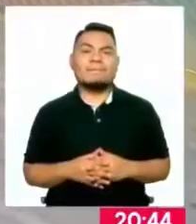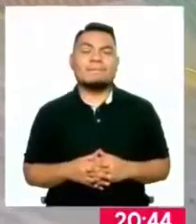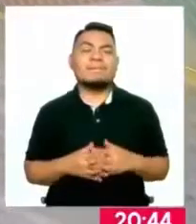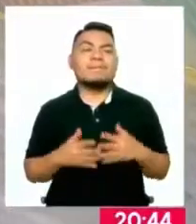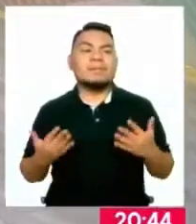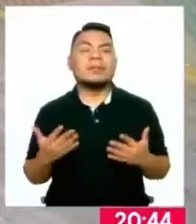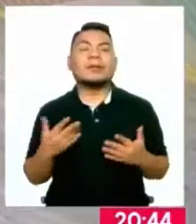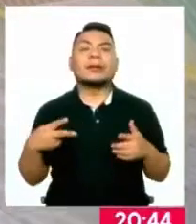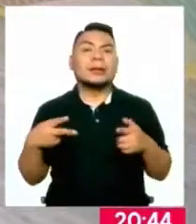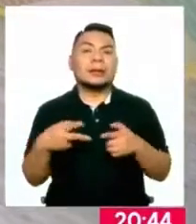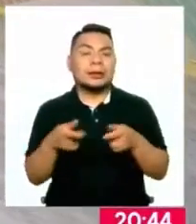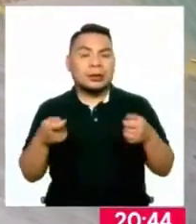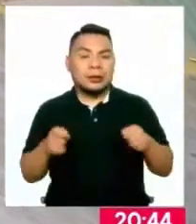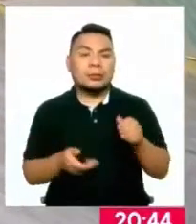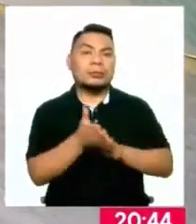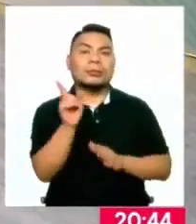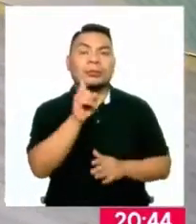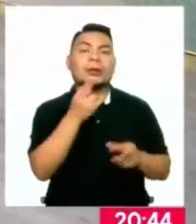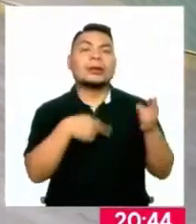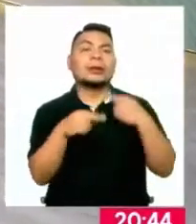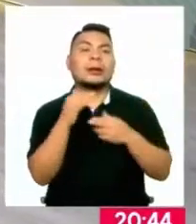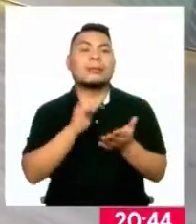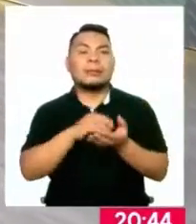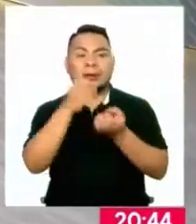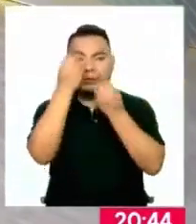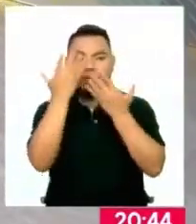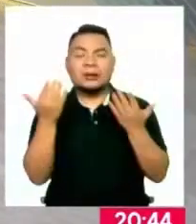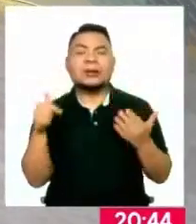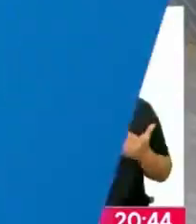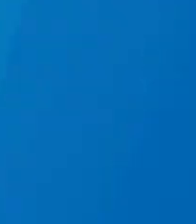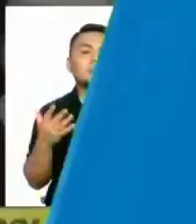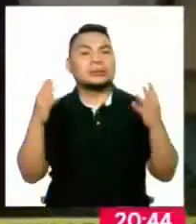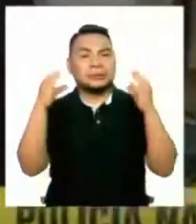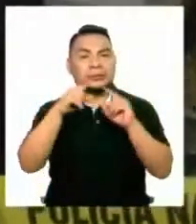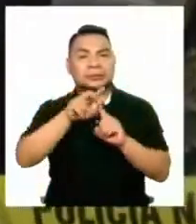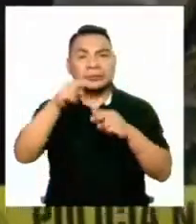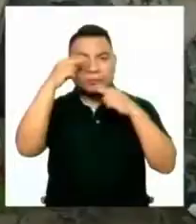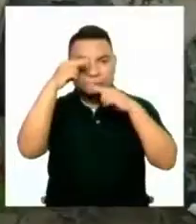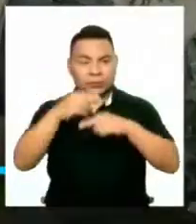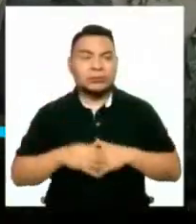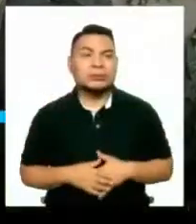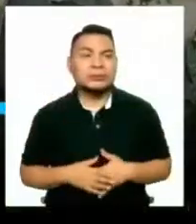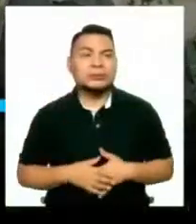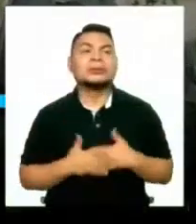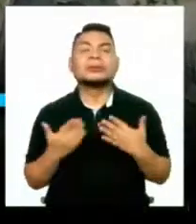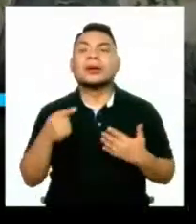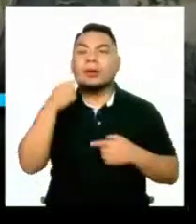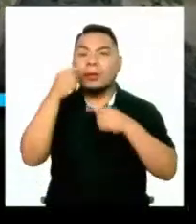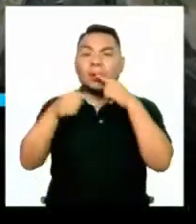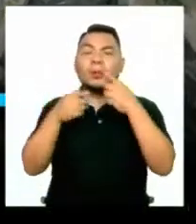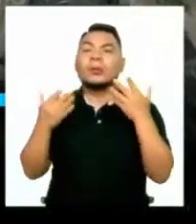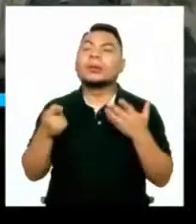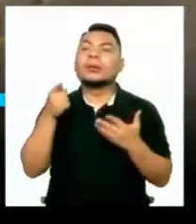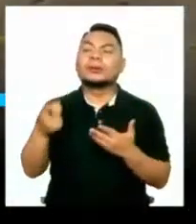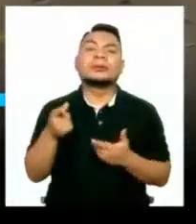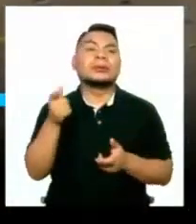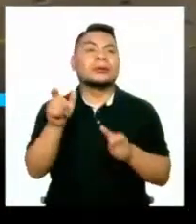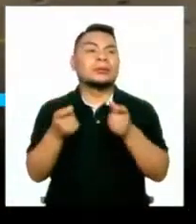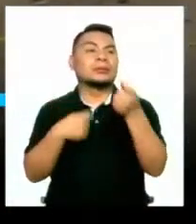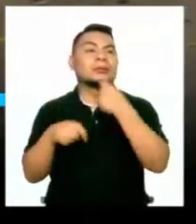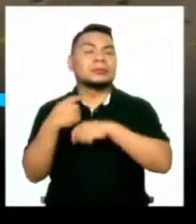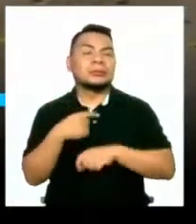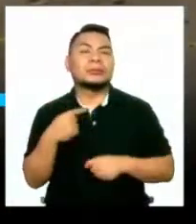Muy bien, vamos a hacer una pausa, no se mueva, que regresamos con más información aquí en la edición Noche de TEPRU Noticias. Y les contamos que comerciante